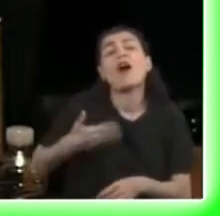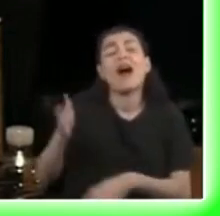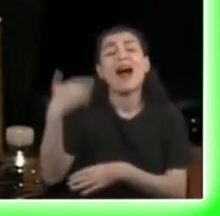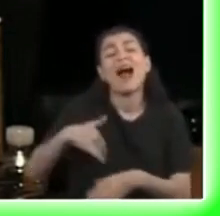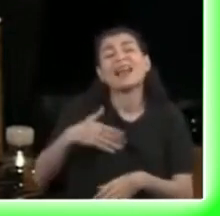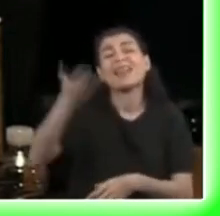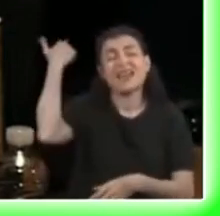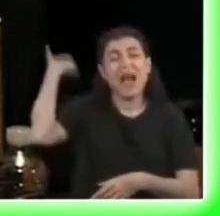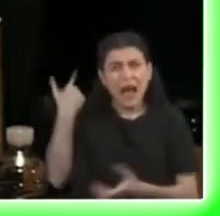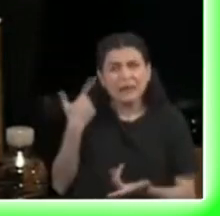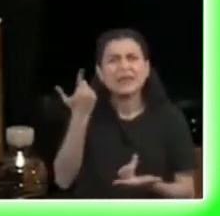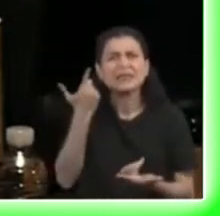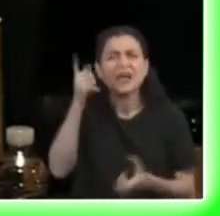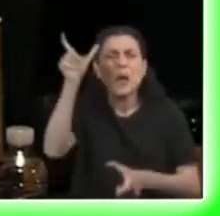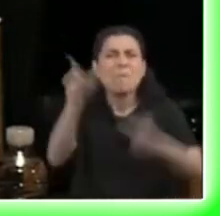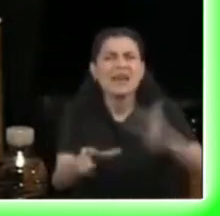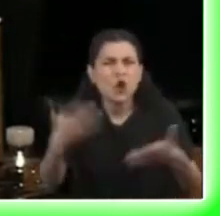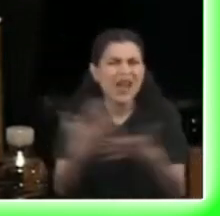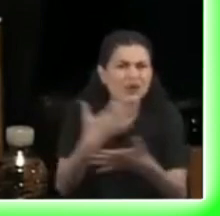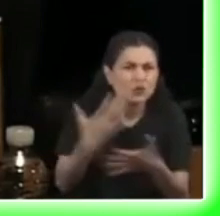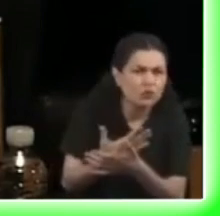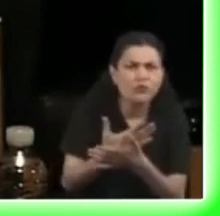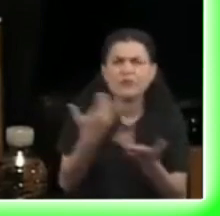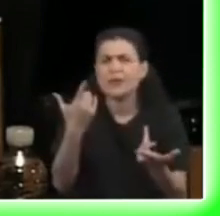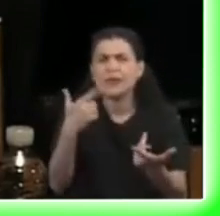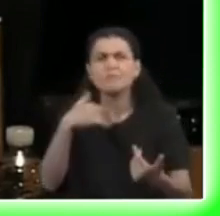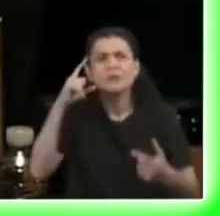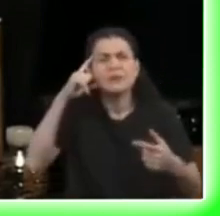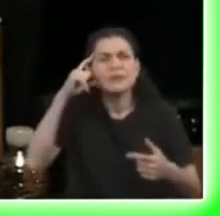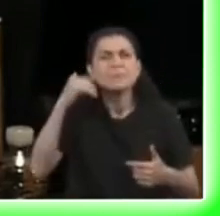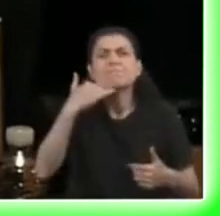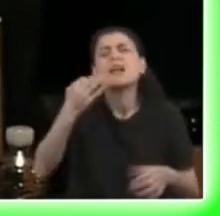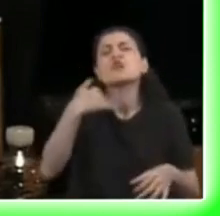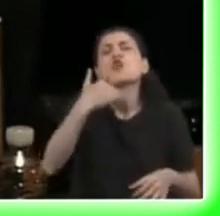a ser el primero de la historia humana en eliminar el